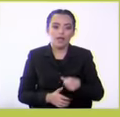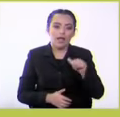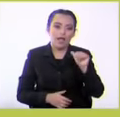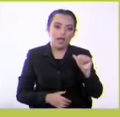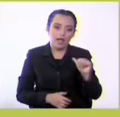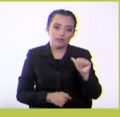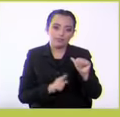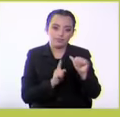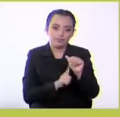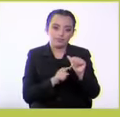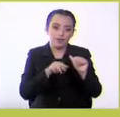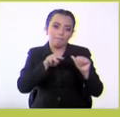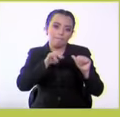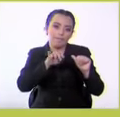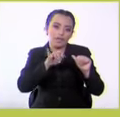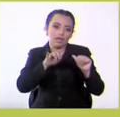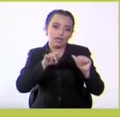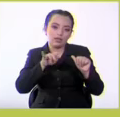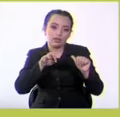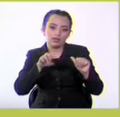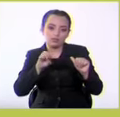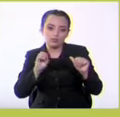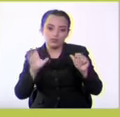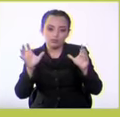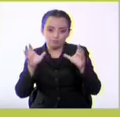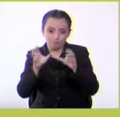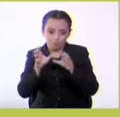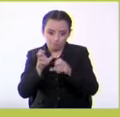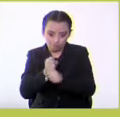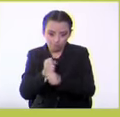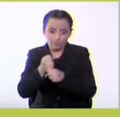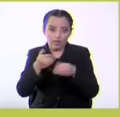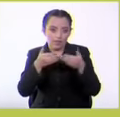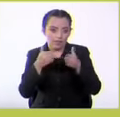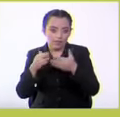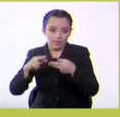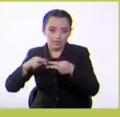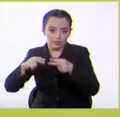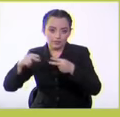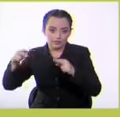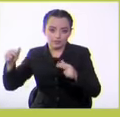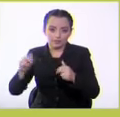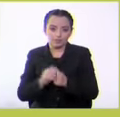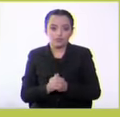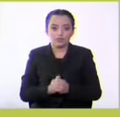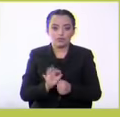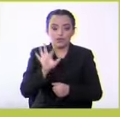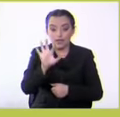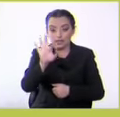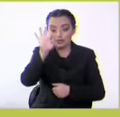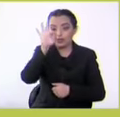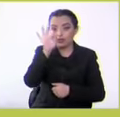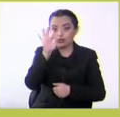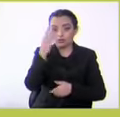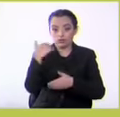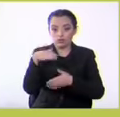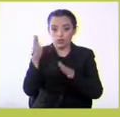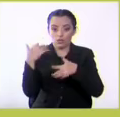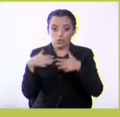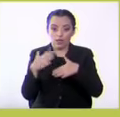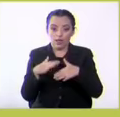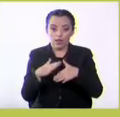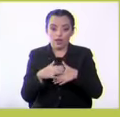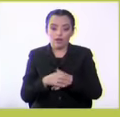la variabilidad genética son tres: la selección natural, la selección sexual y la deriva